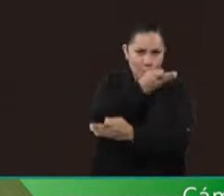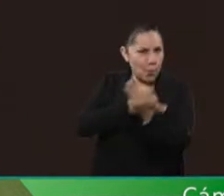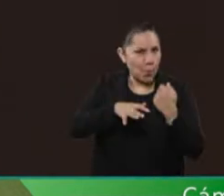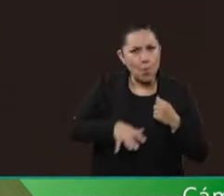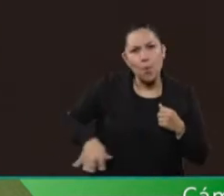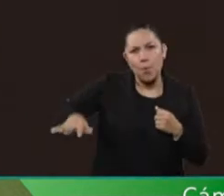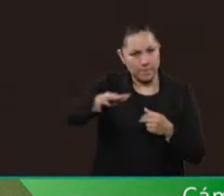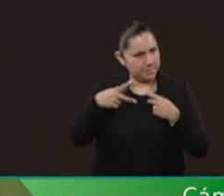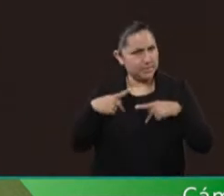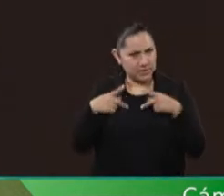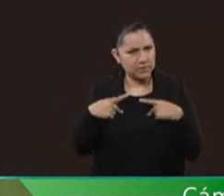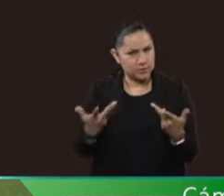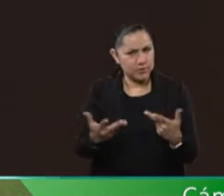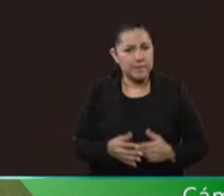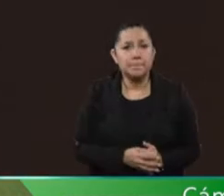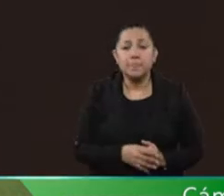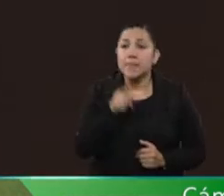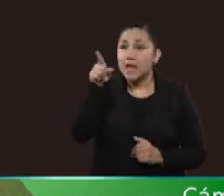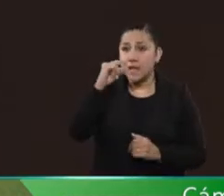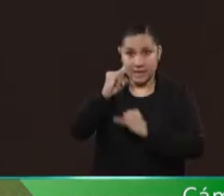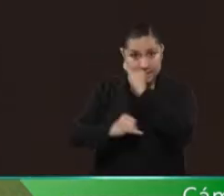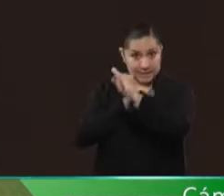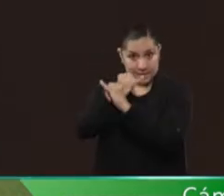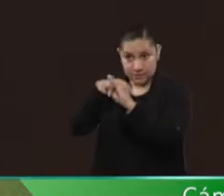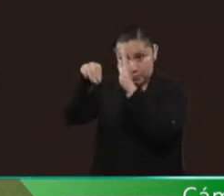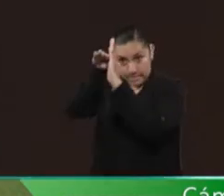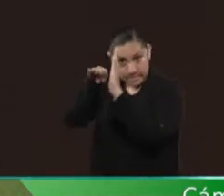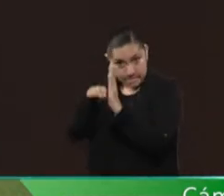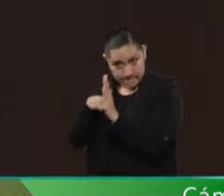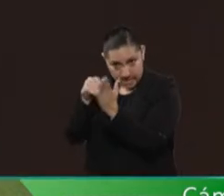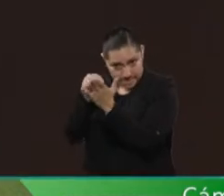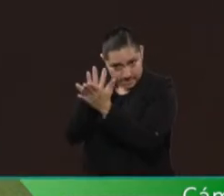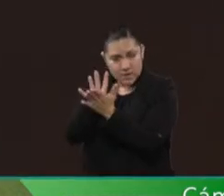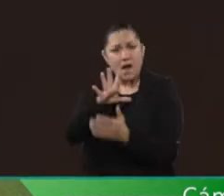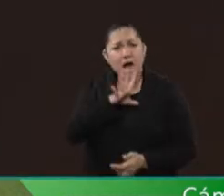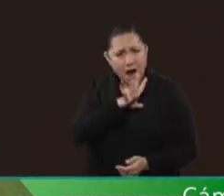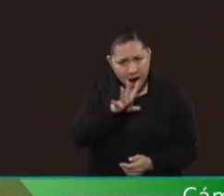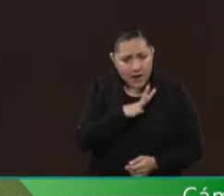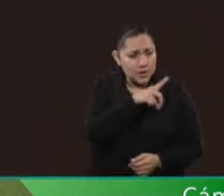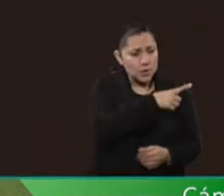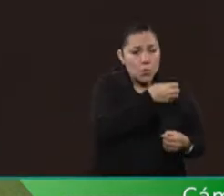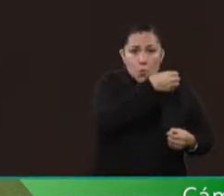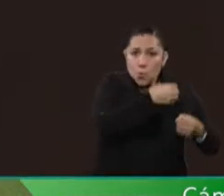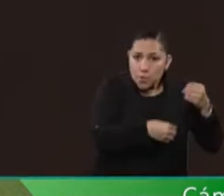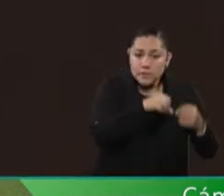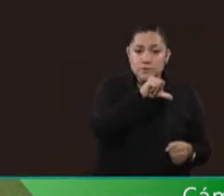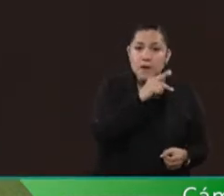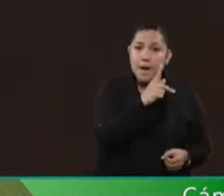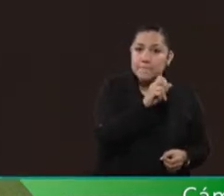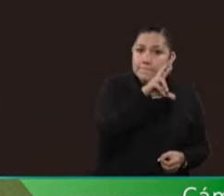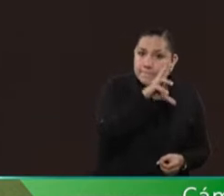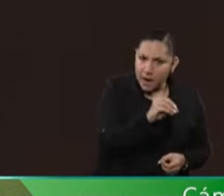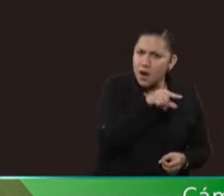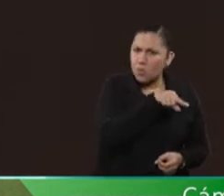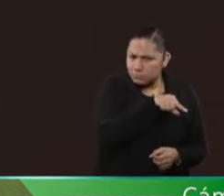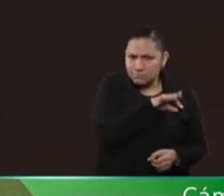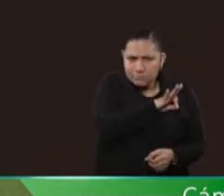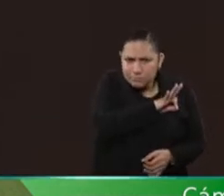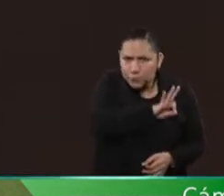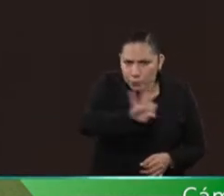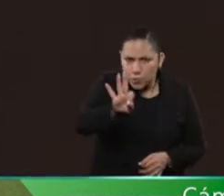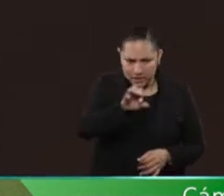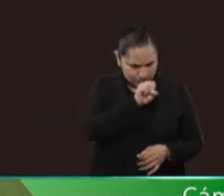internacional el juicio de amparo es procedente para impugnar la constitucionalidad o